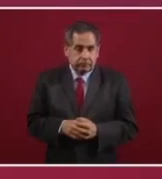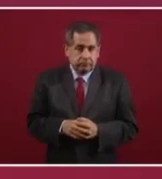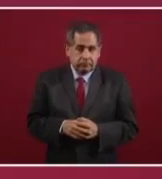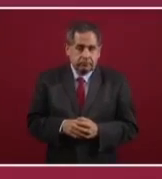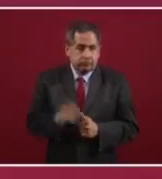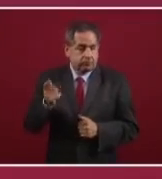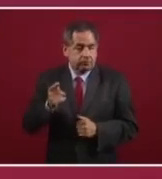el sostener